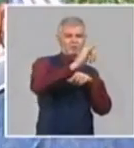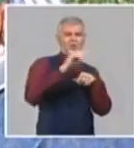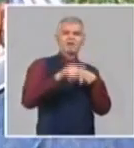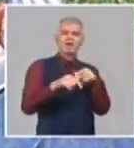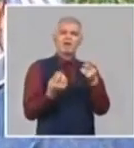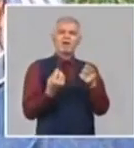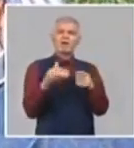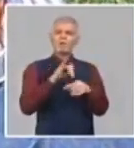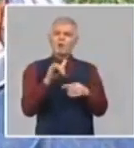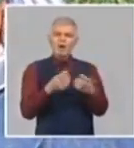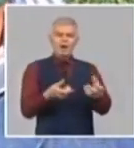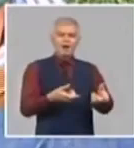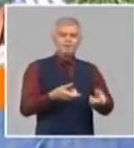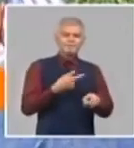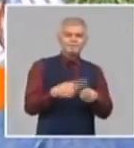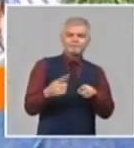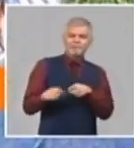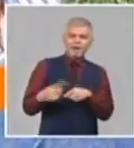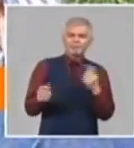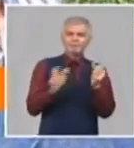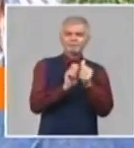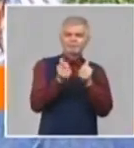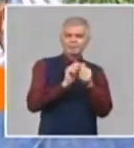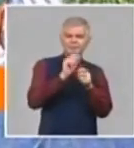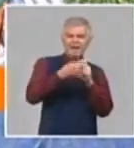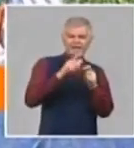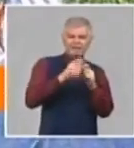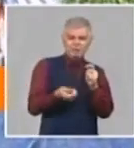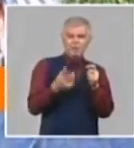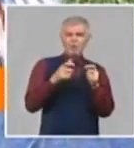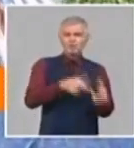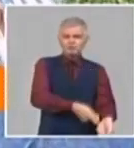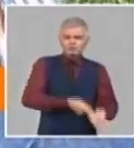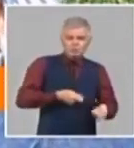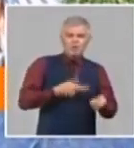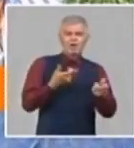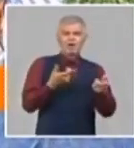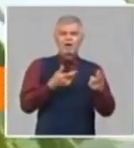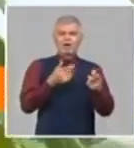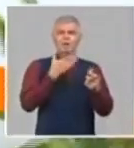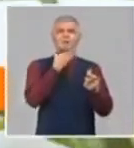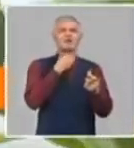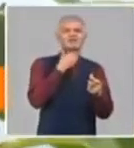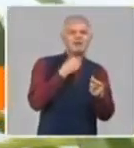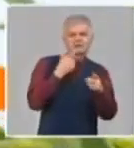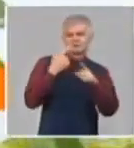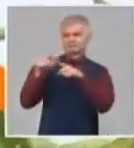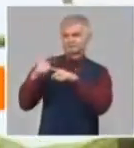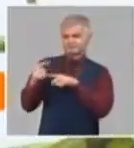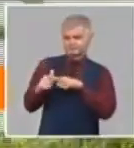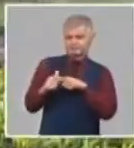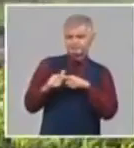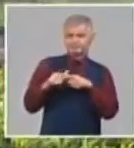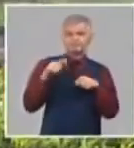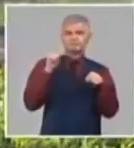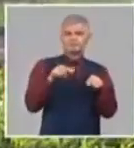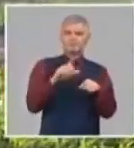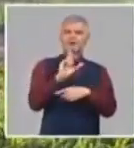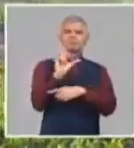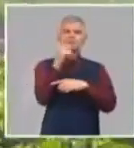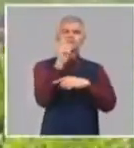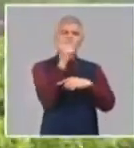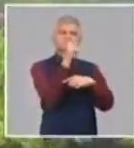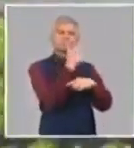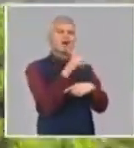vegetales. Sembramos plátano, yuca, maíz, calabaza, boniato y ajonjolí para el aceite de los comedores, que eso no puede faltar. ¿El tema de riego? Bueno,